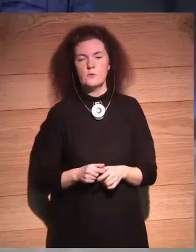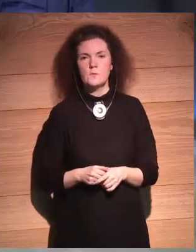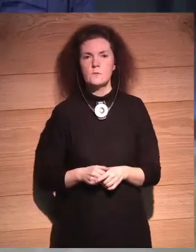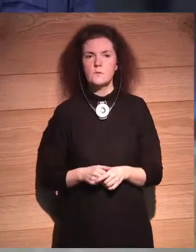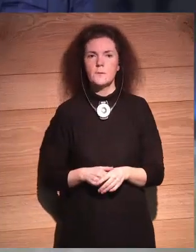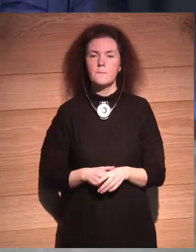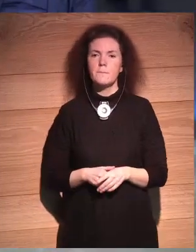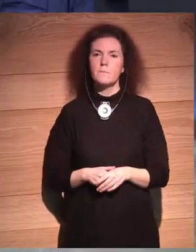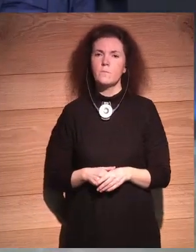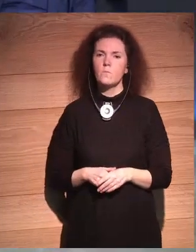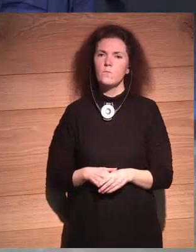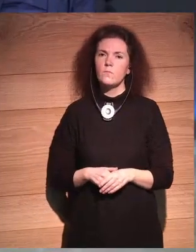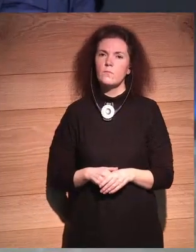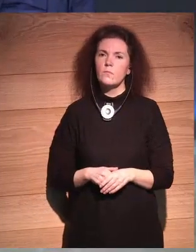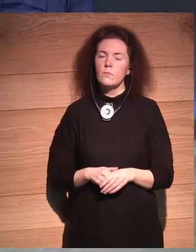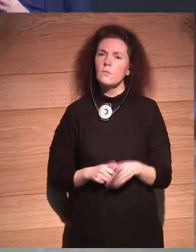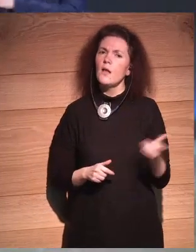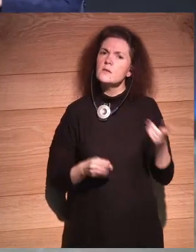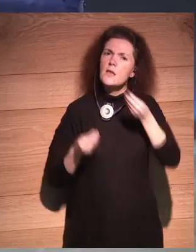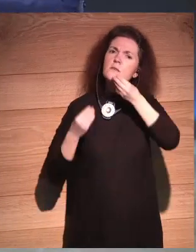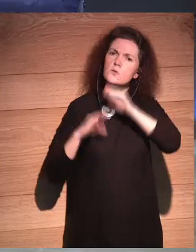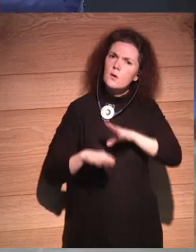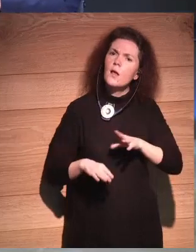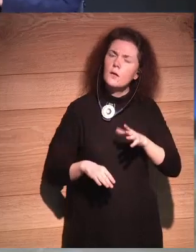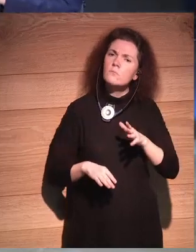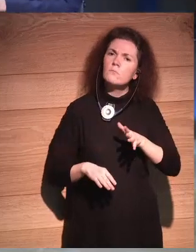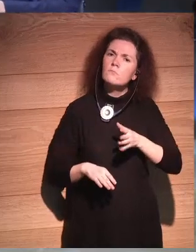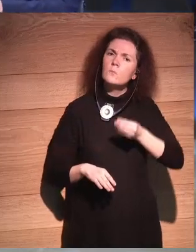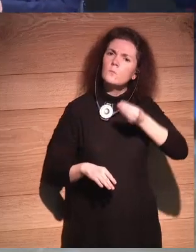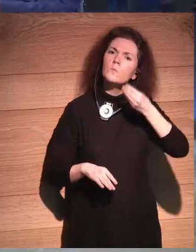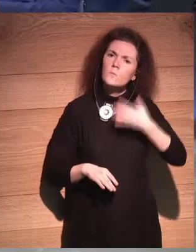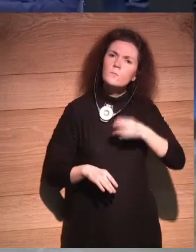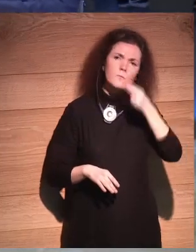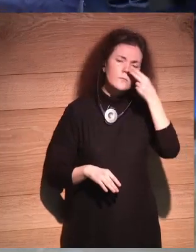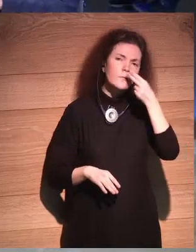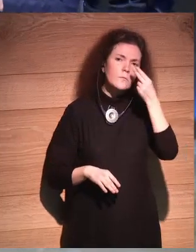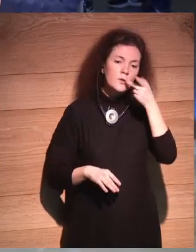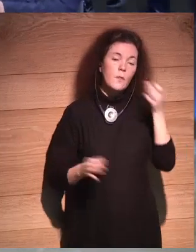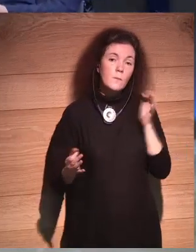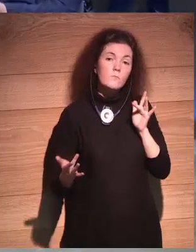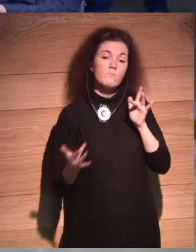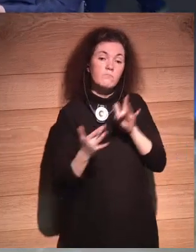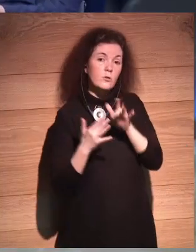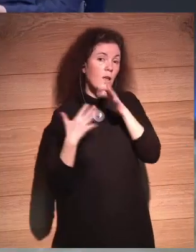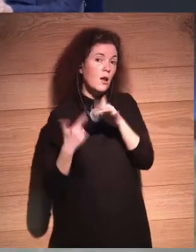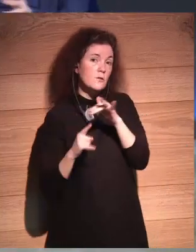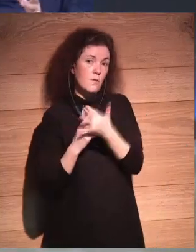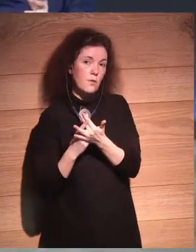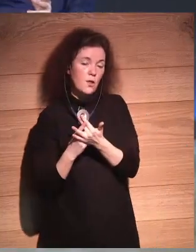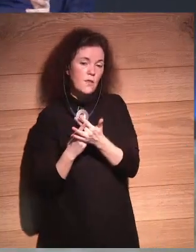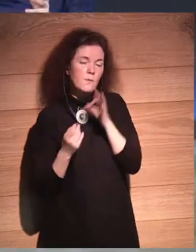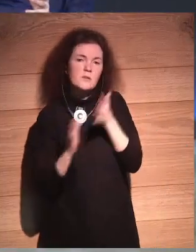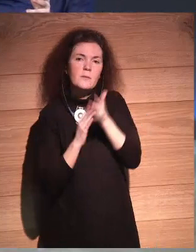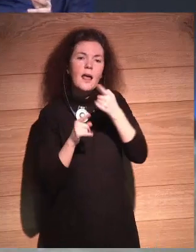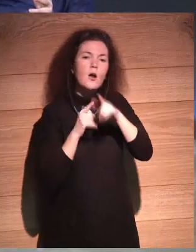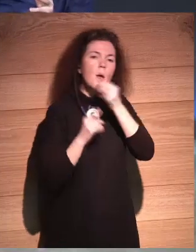I mean, it's a great story, but Es una buena historia, y esto tenemos que conectarlo con cómo estamos hoy. Tenemos que definir qué